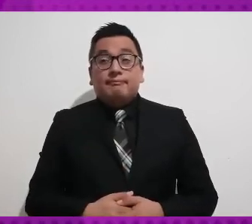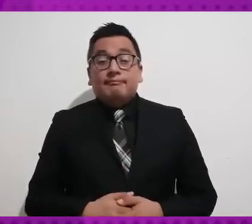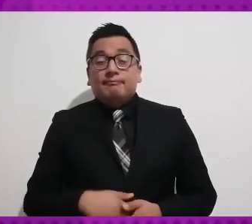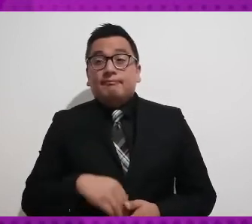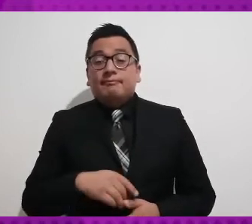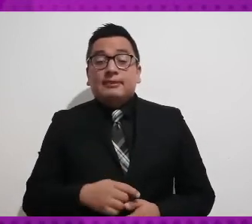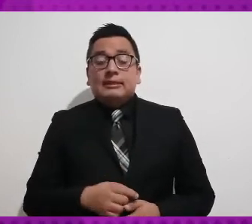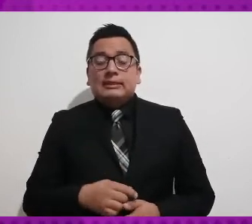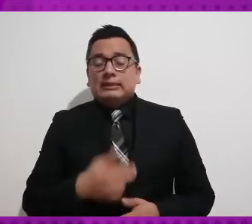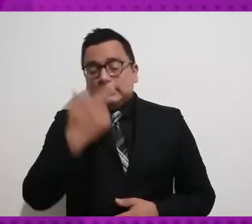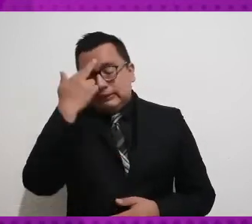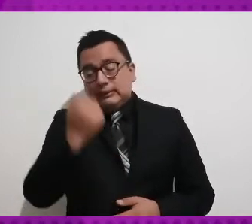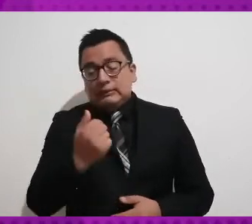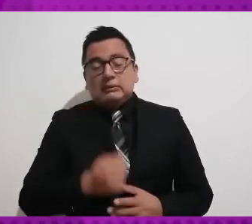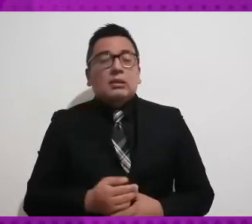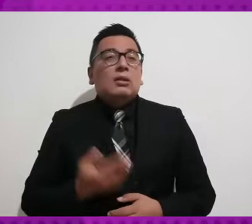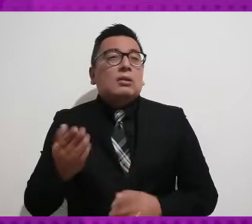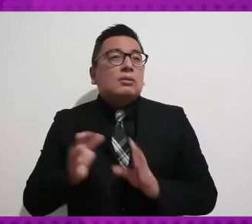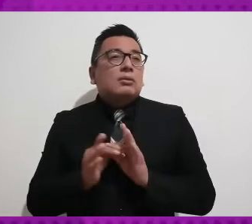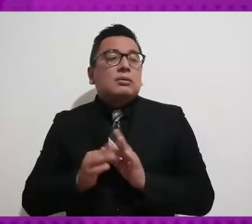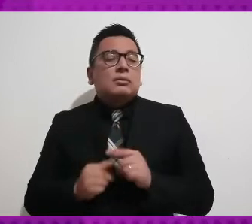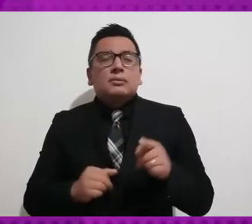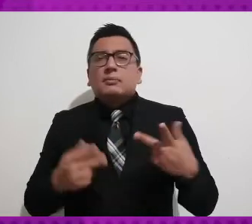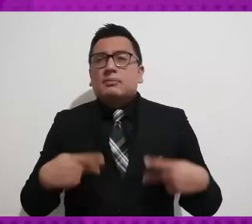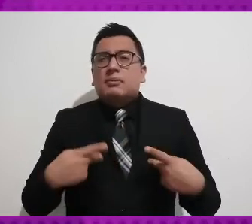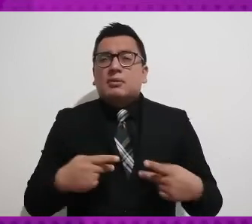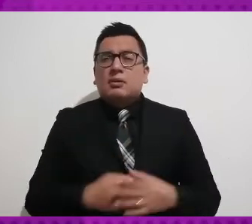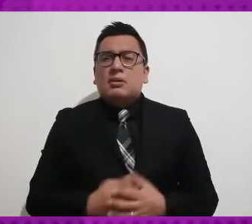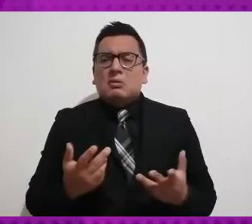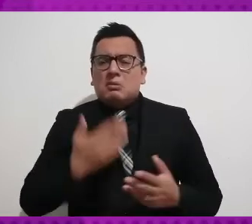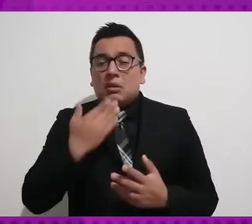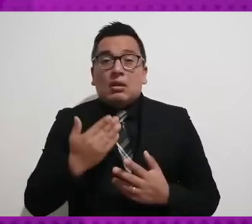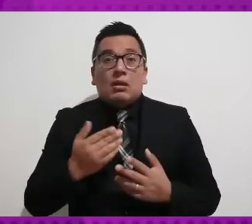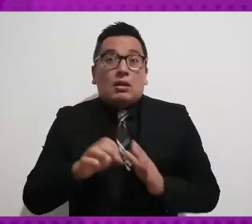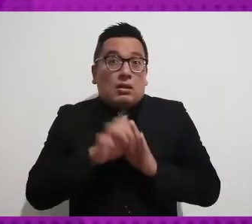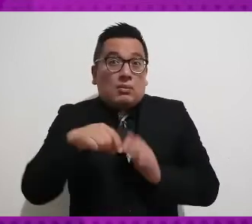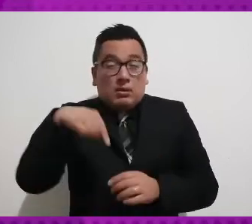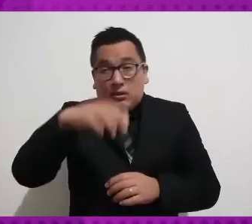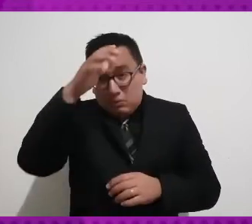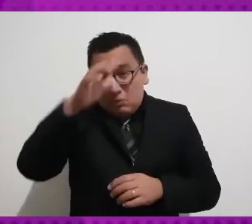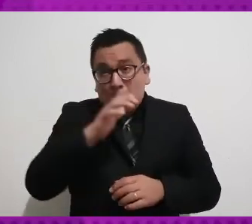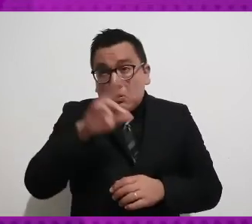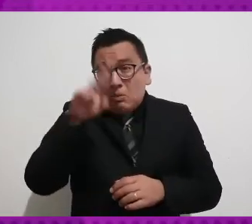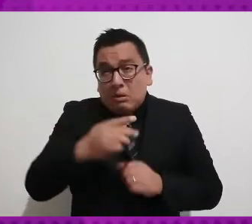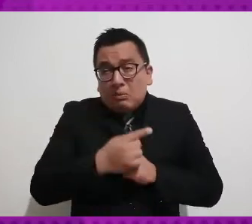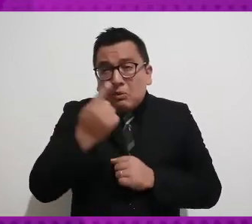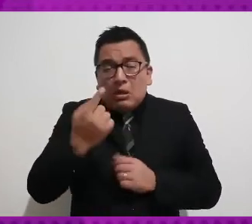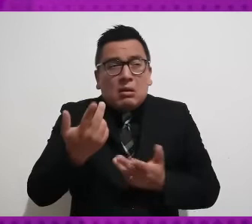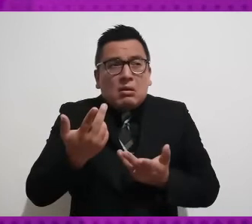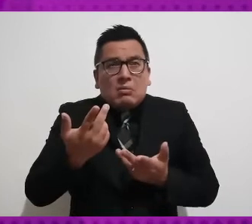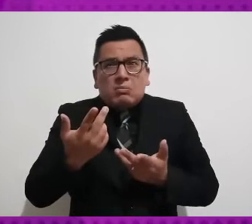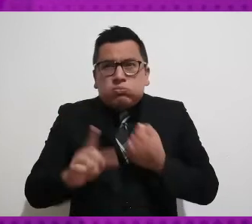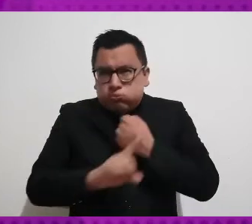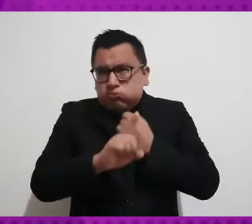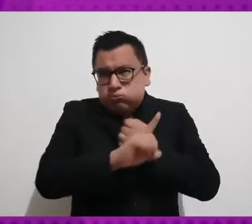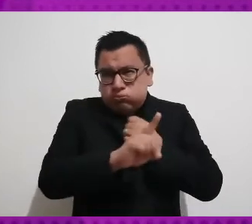Carlos, esta parte de pues el ejemplo que da la ciudadanía, sobre todo en el caso de Coahuila, porque efectivamente los casos de violencia que se dieron